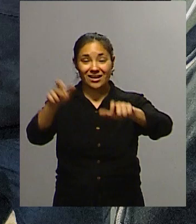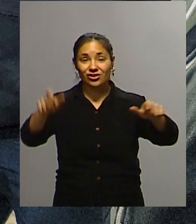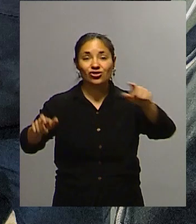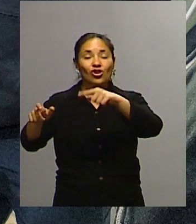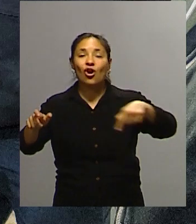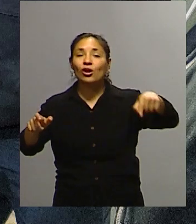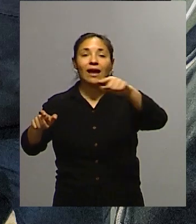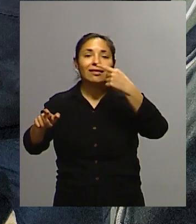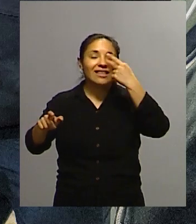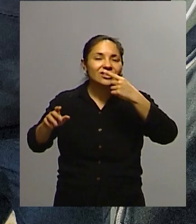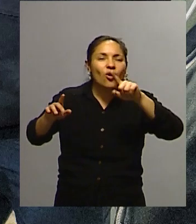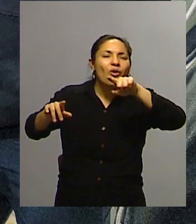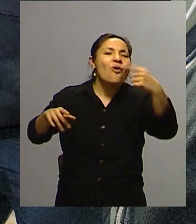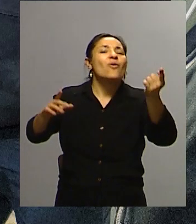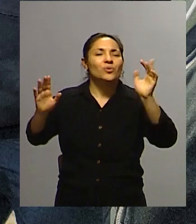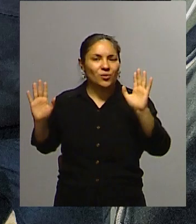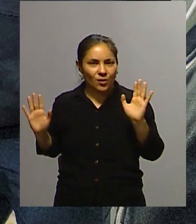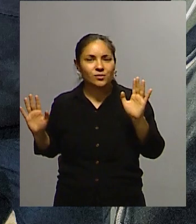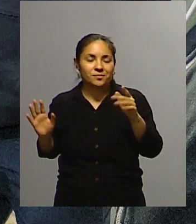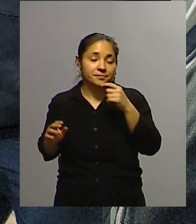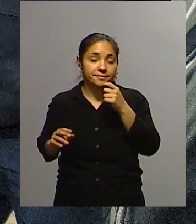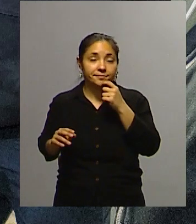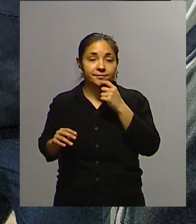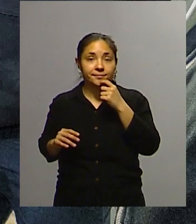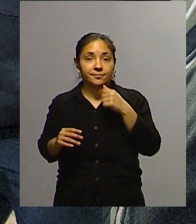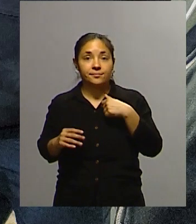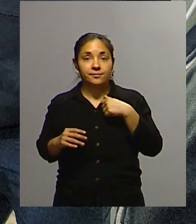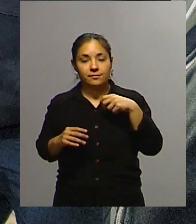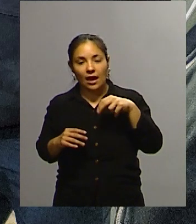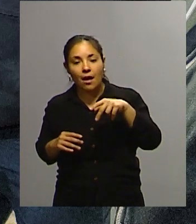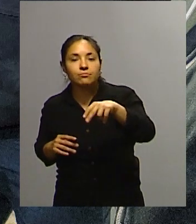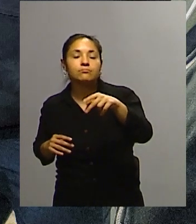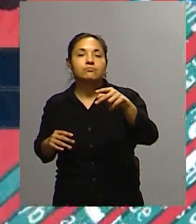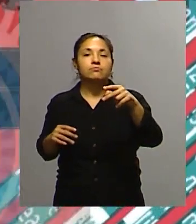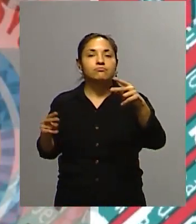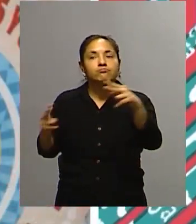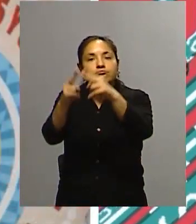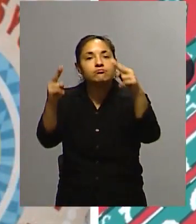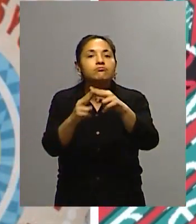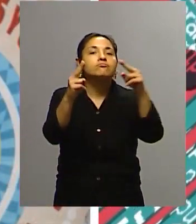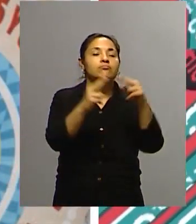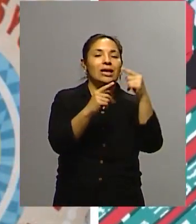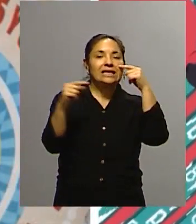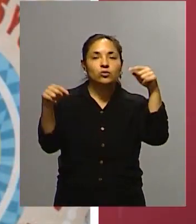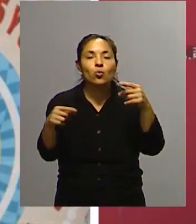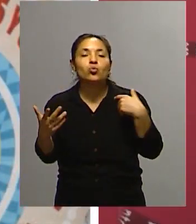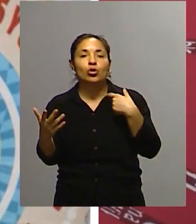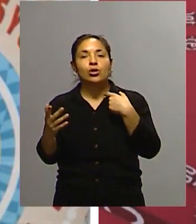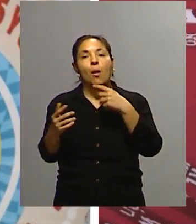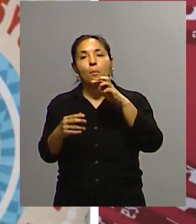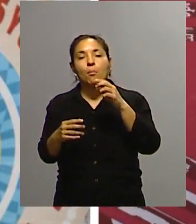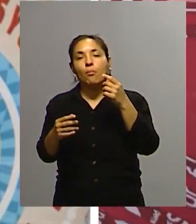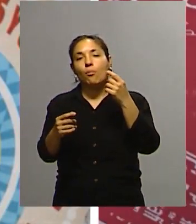Sí. Cuando caminás, te juntás con entidades, con productores, con